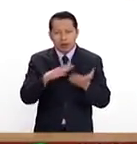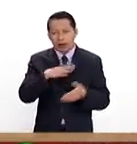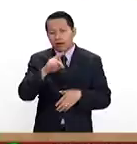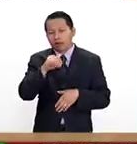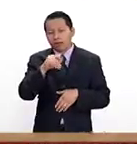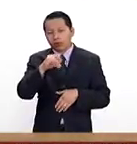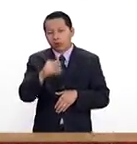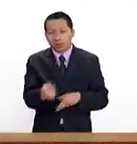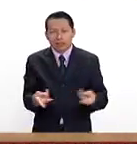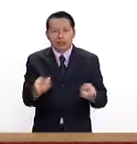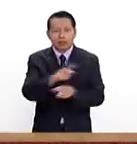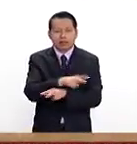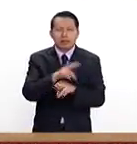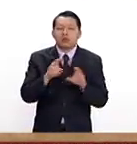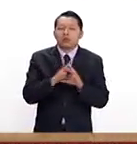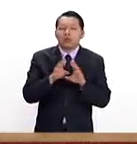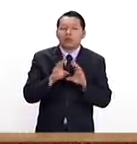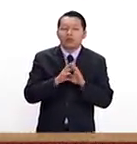revés. Es